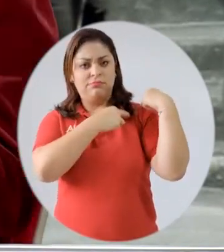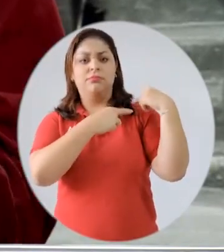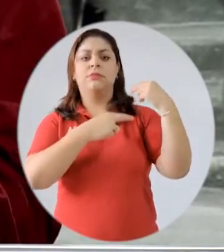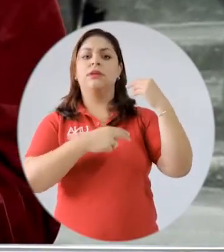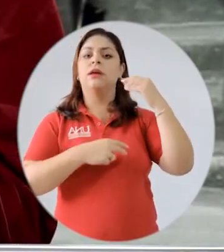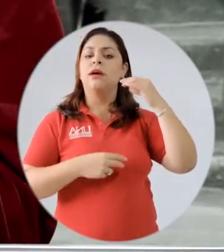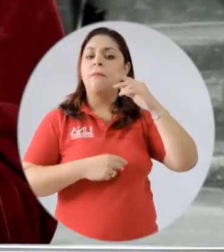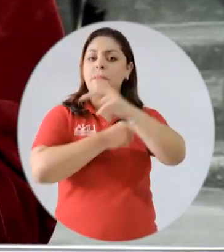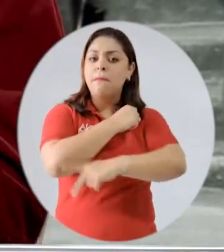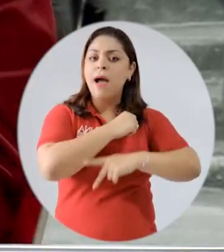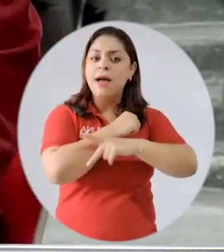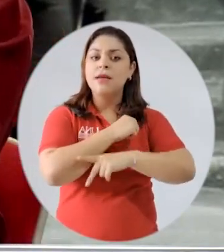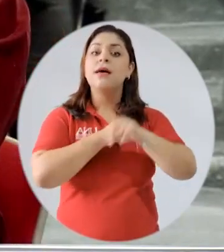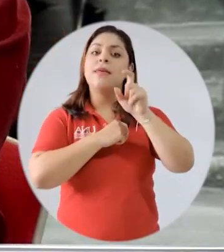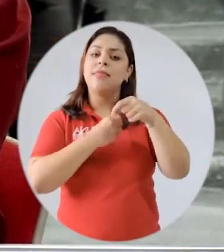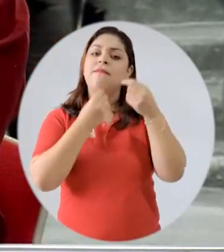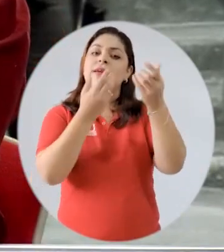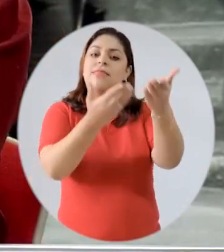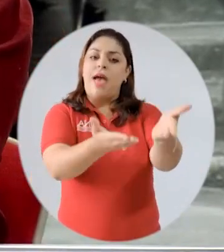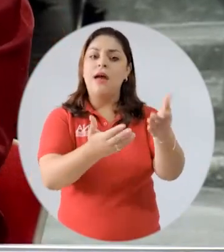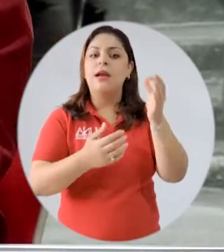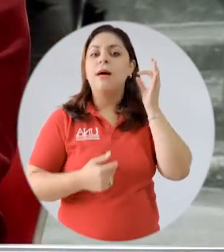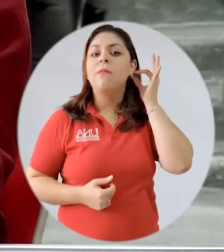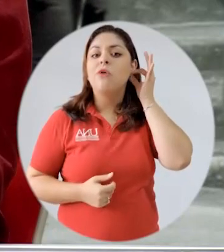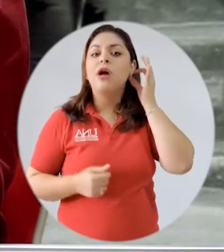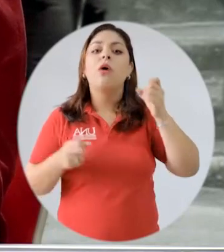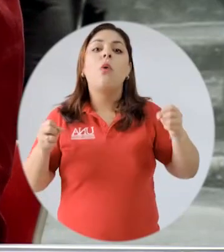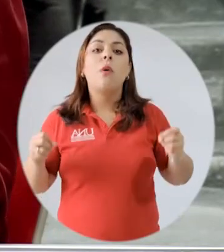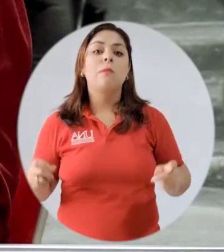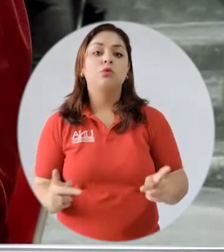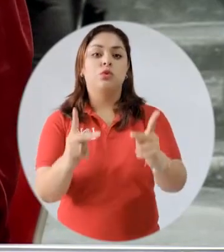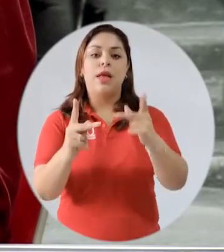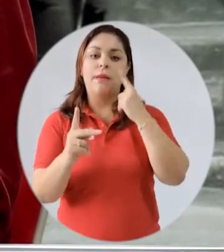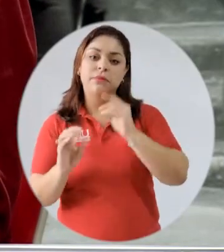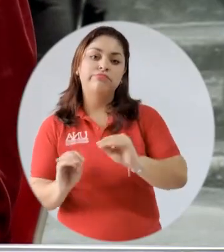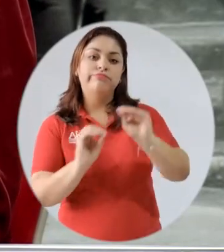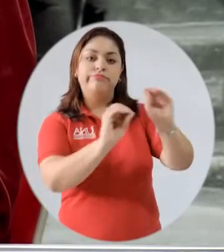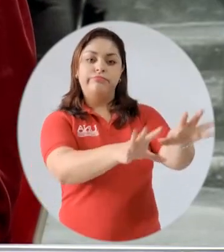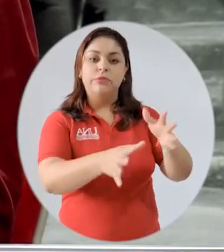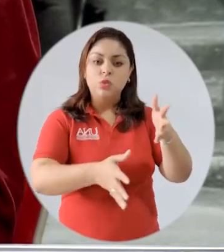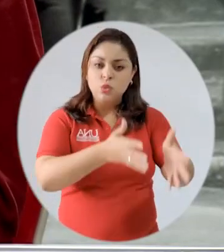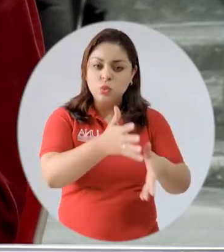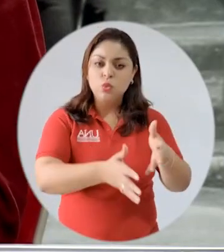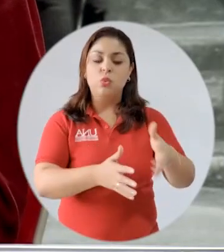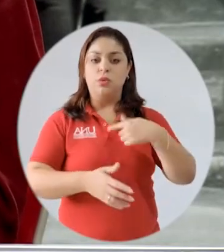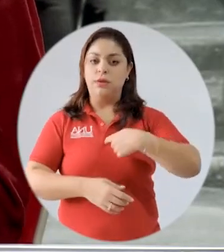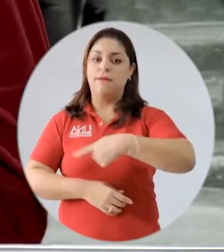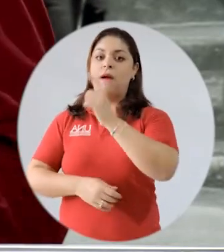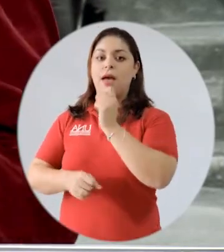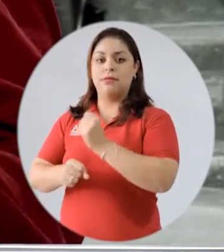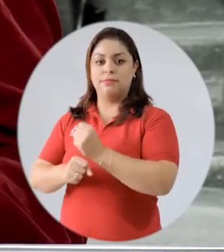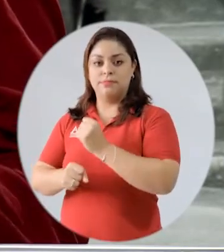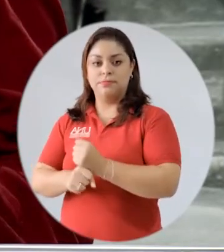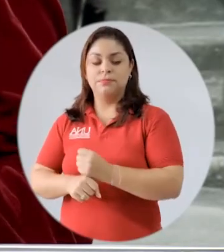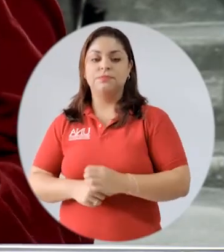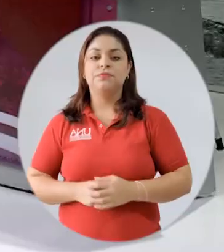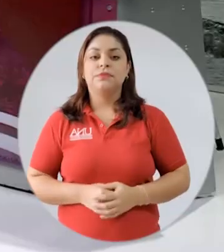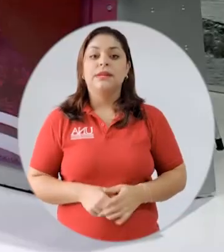cuidados y le generan el recurso a las empleadas para que ellas puedan tener un servicio de calidad. Entonces hay